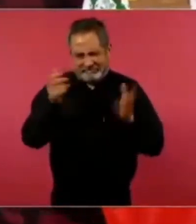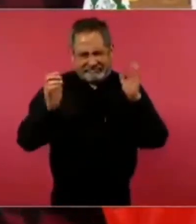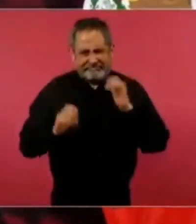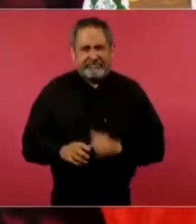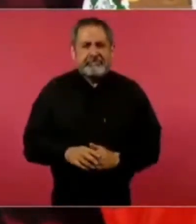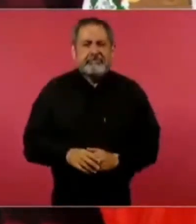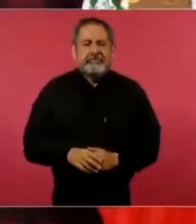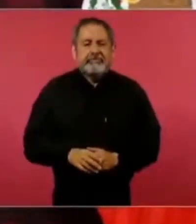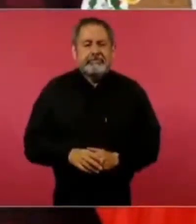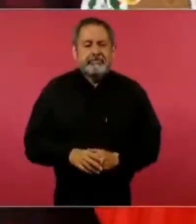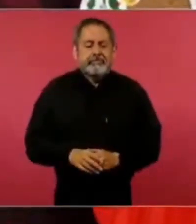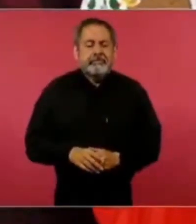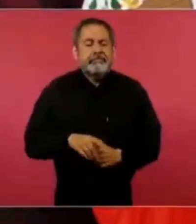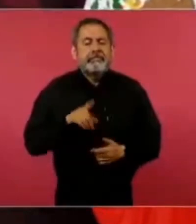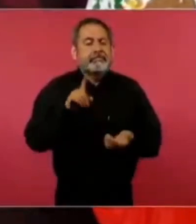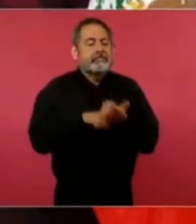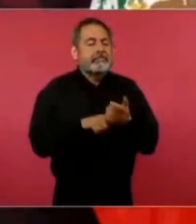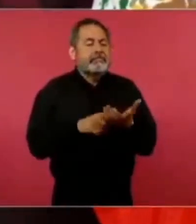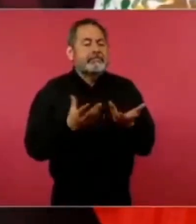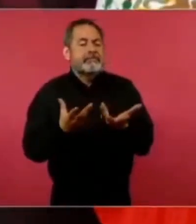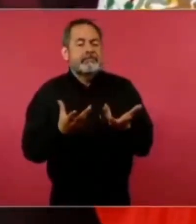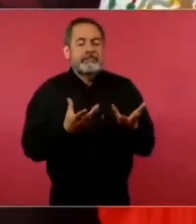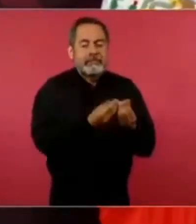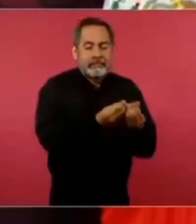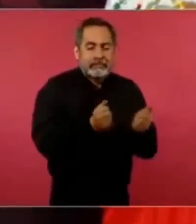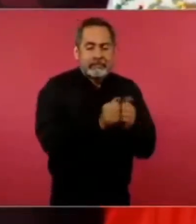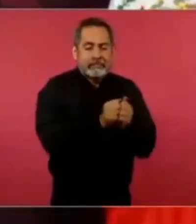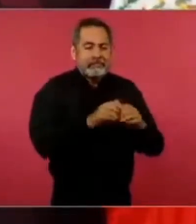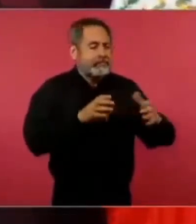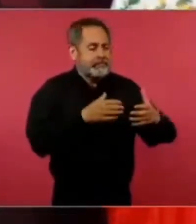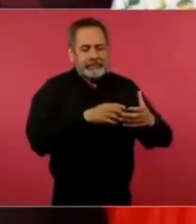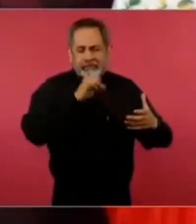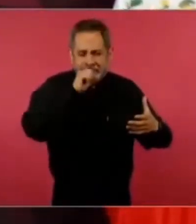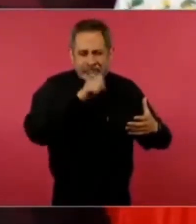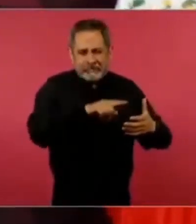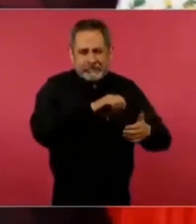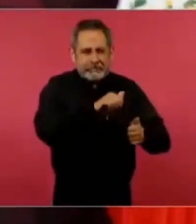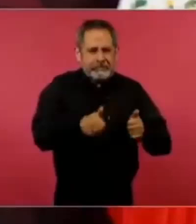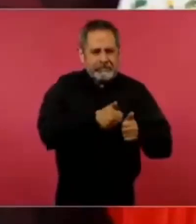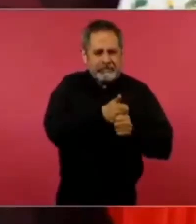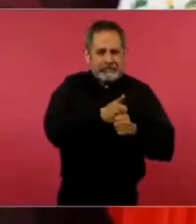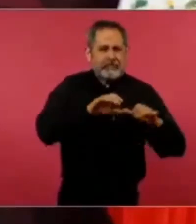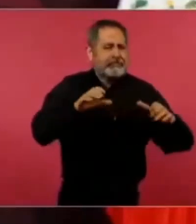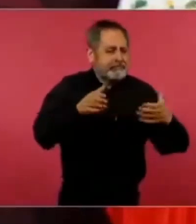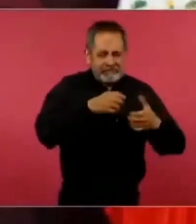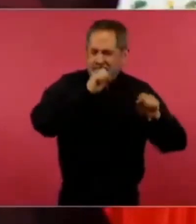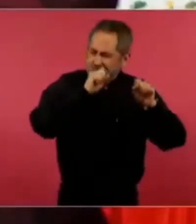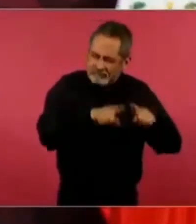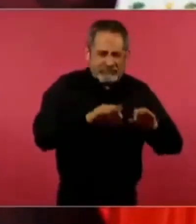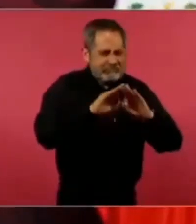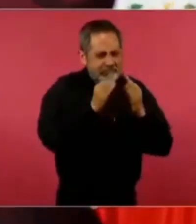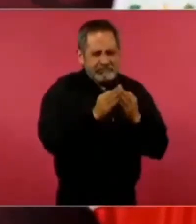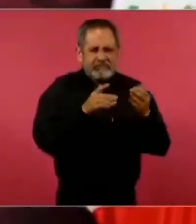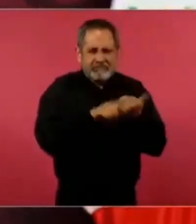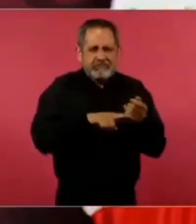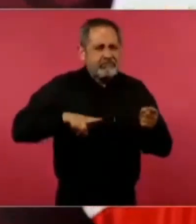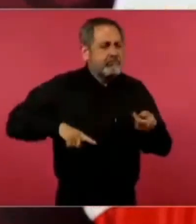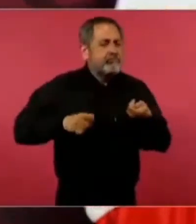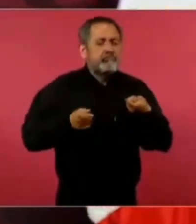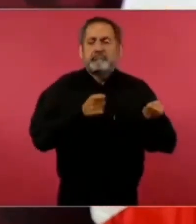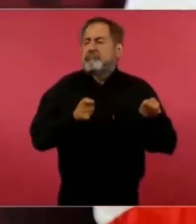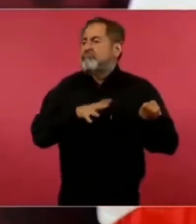son parte de los mismos esquemas, de las estructuras de